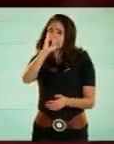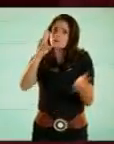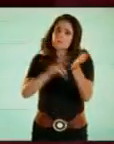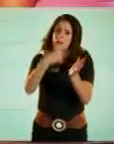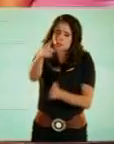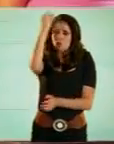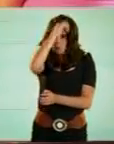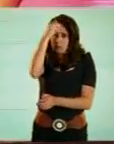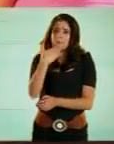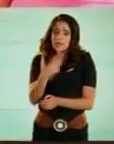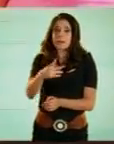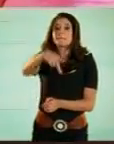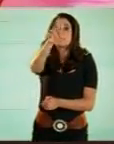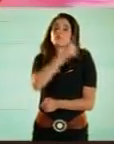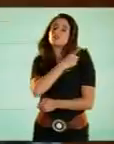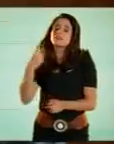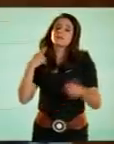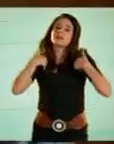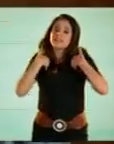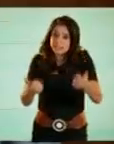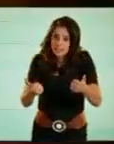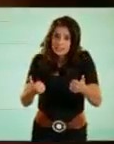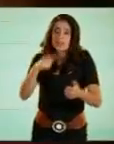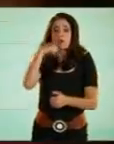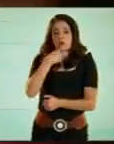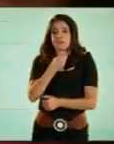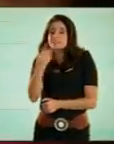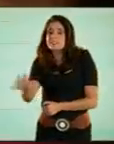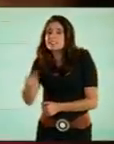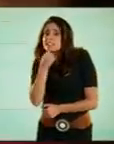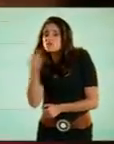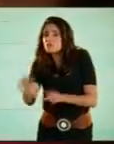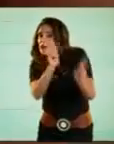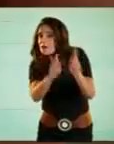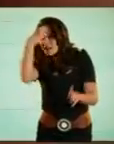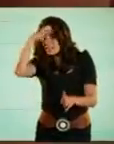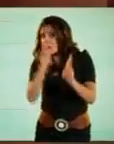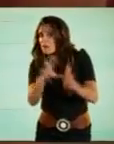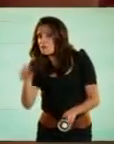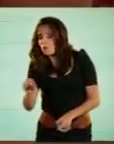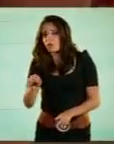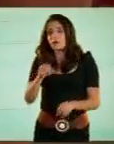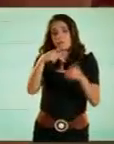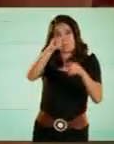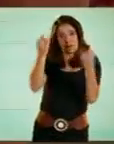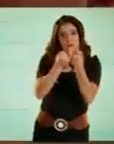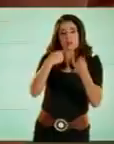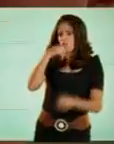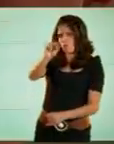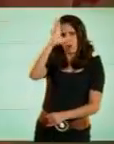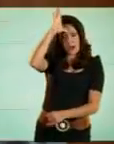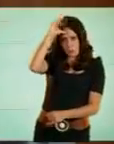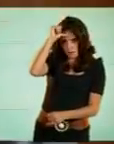punto, pero entendámonos. Una cosa es decirle a los niños que no hablen con extraños y otra muy diferente y con la que no estoy de